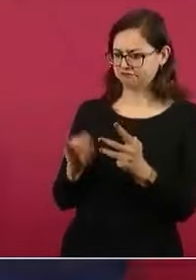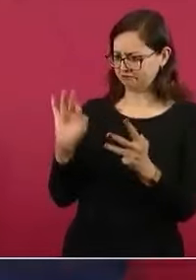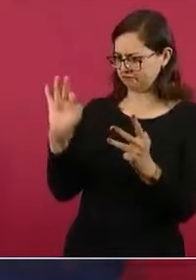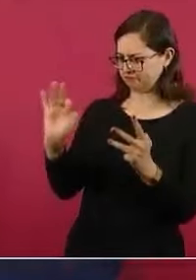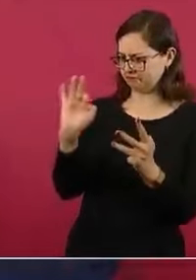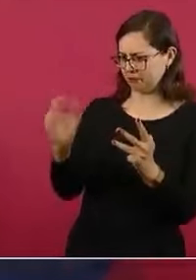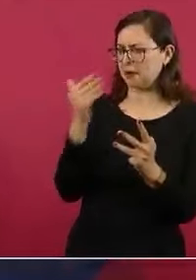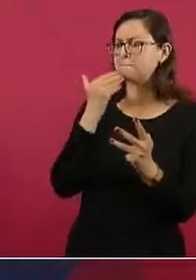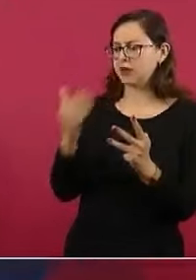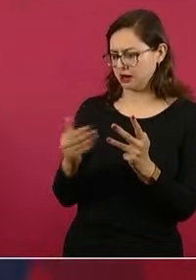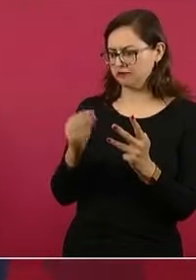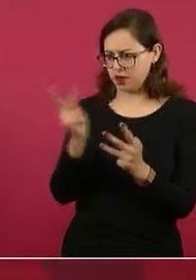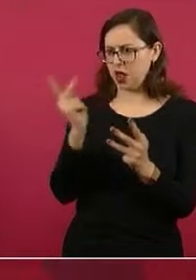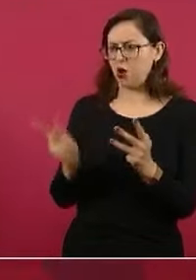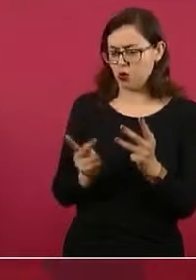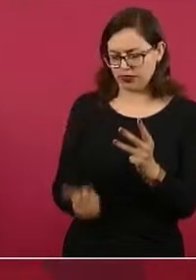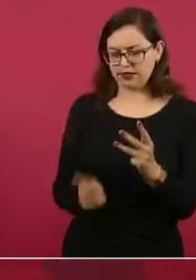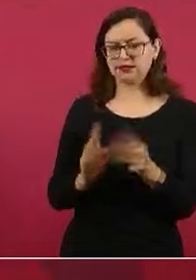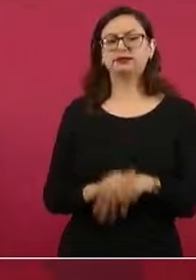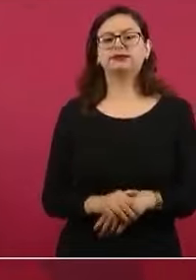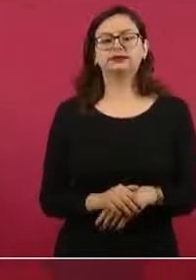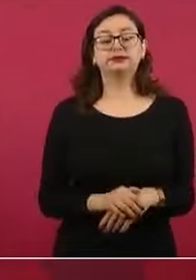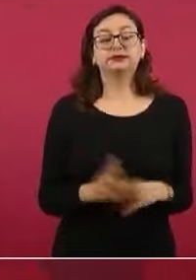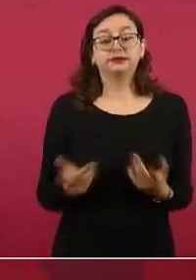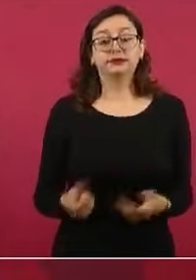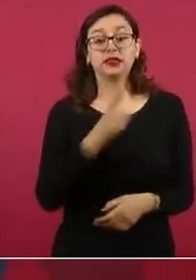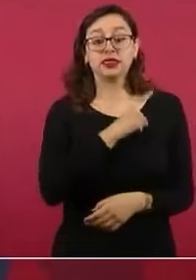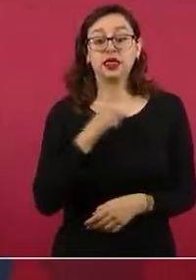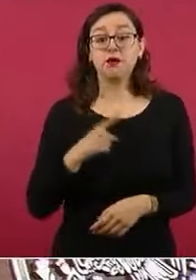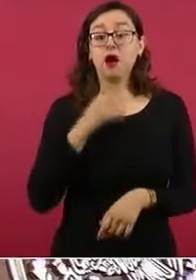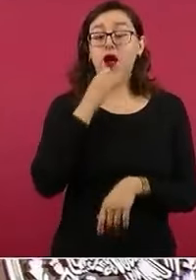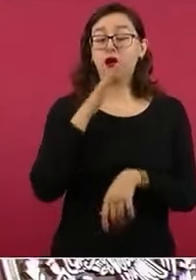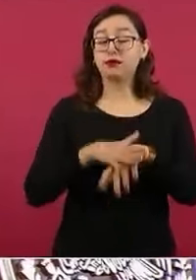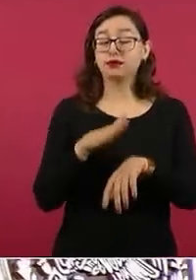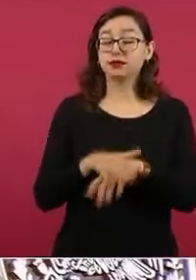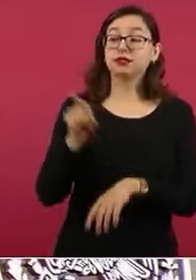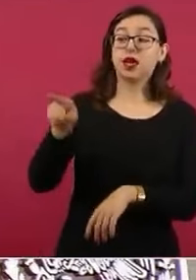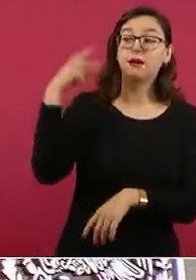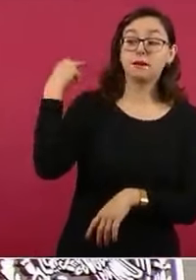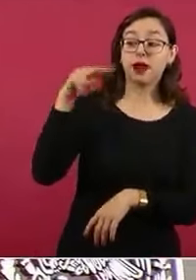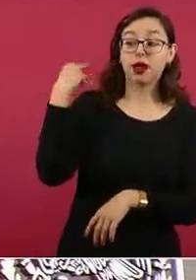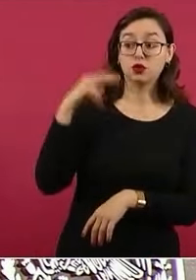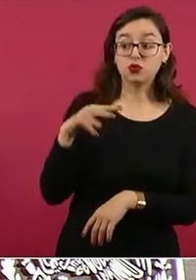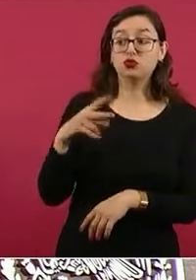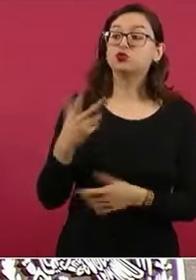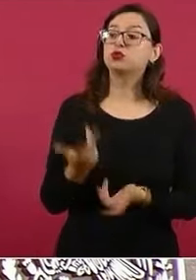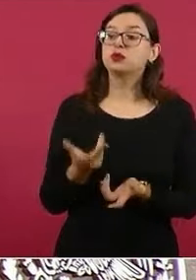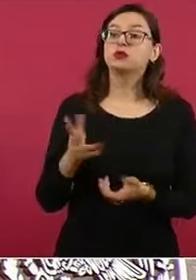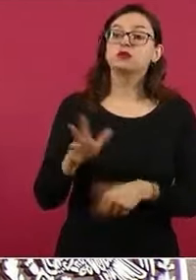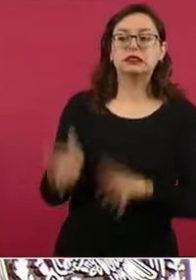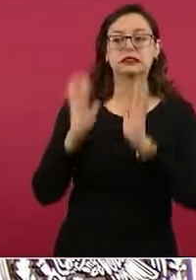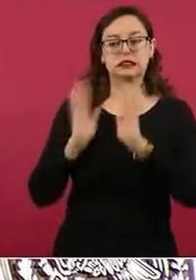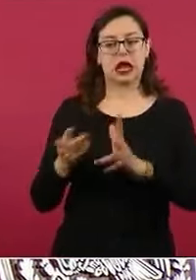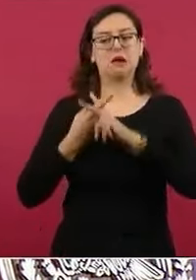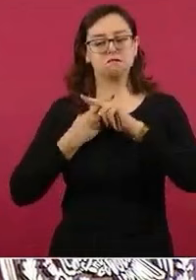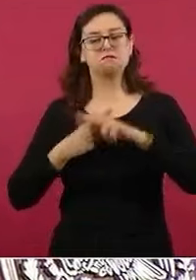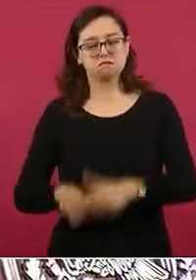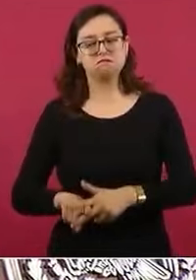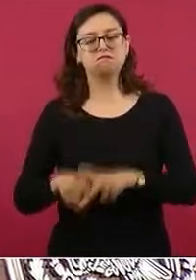es importante informarle a los paisanos de Veracruz que ya se está trabajando